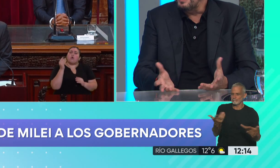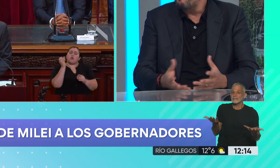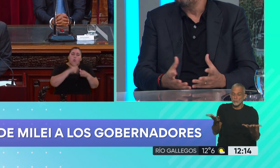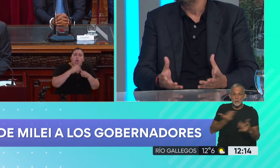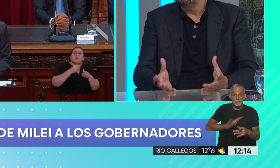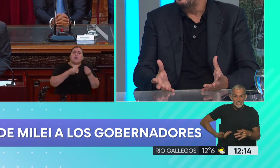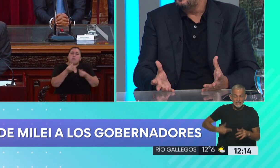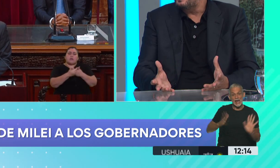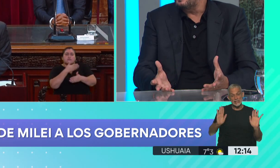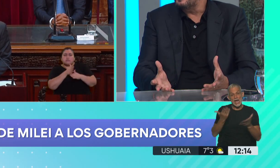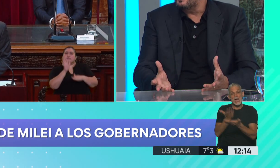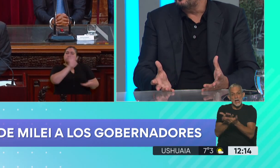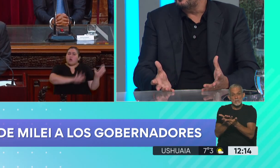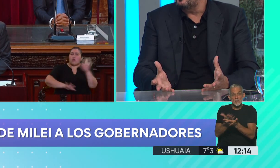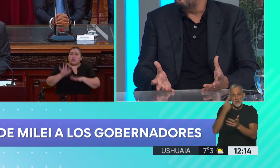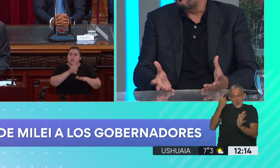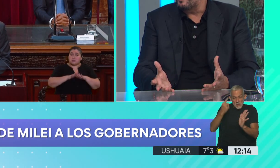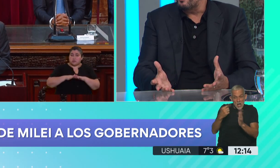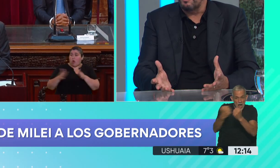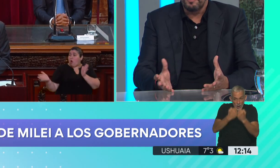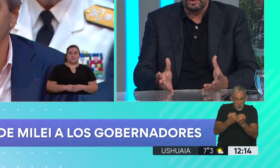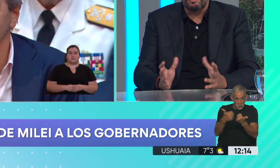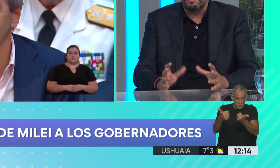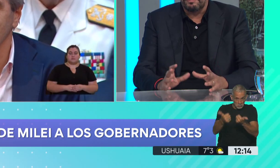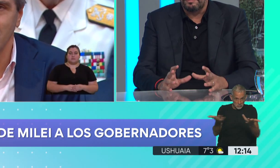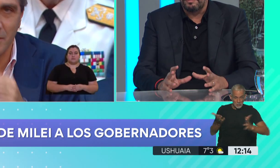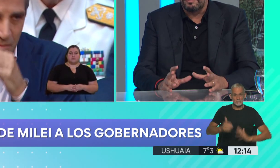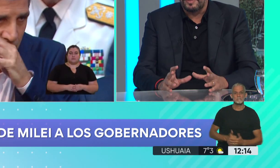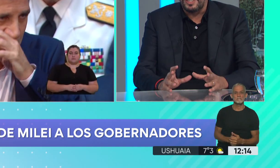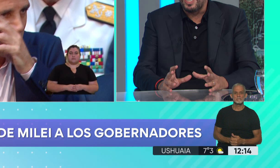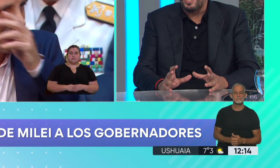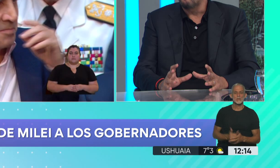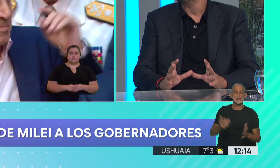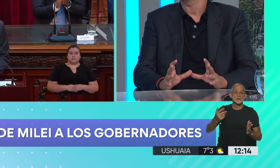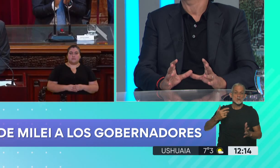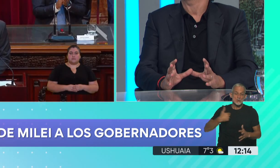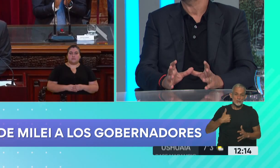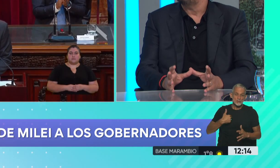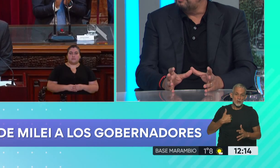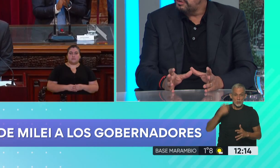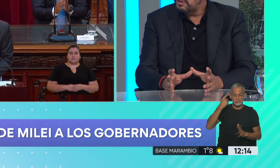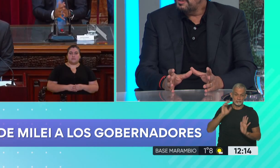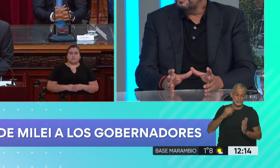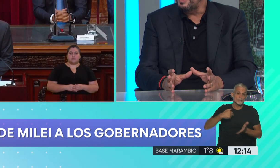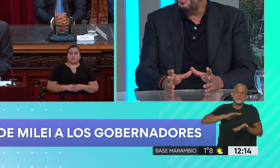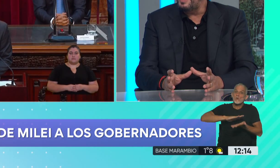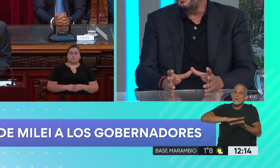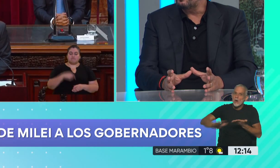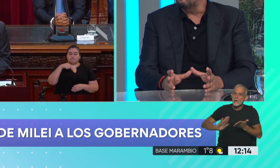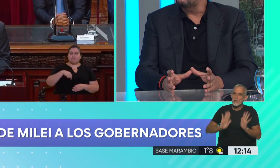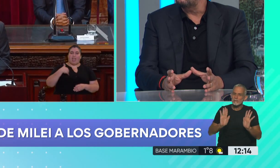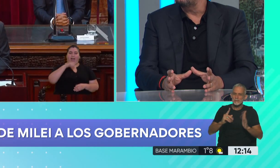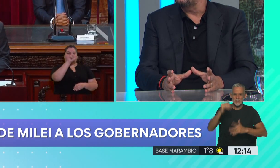el presidente plantee la idea de un acuerdo. Yo te diría, es lo más novedoso